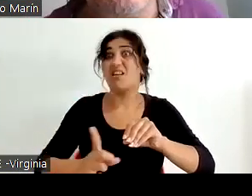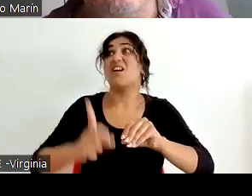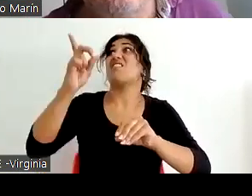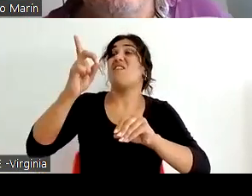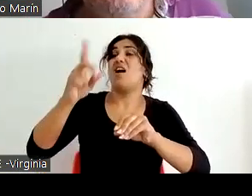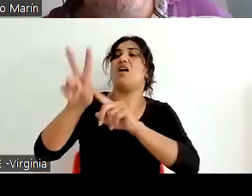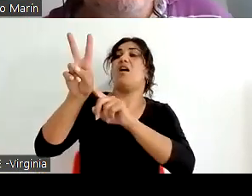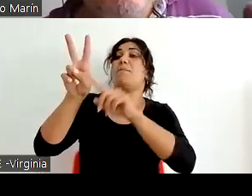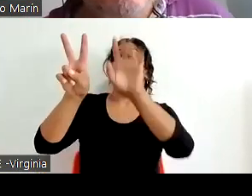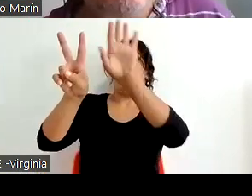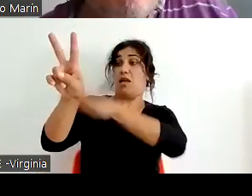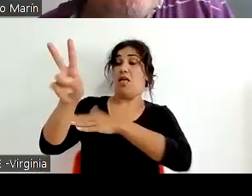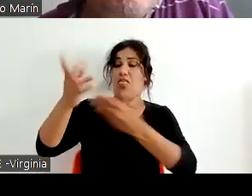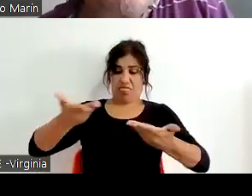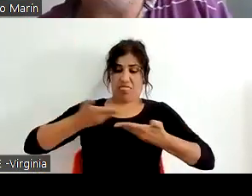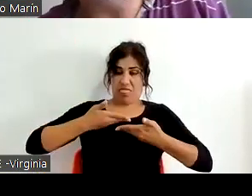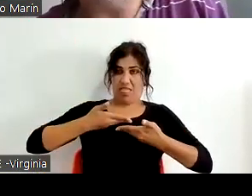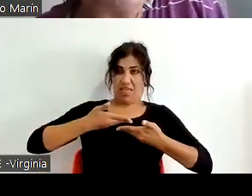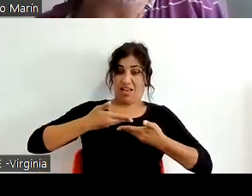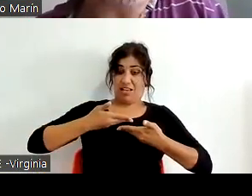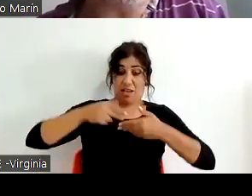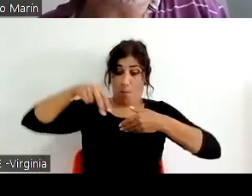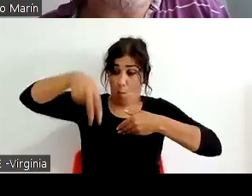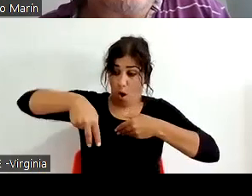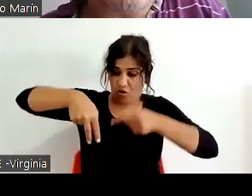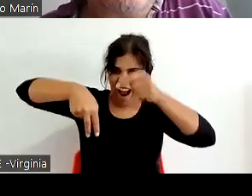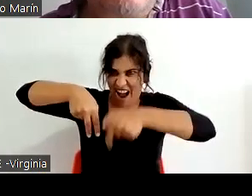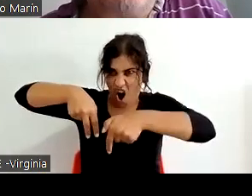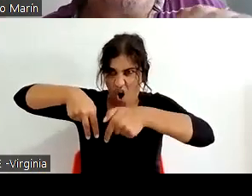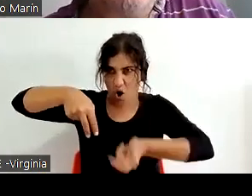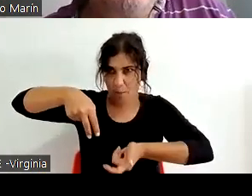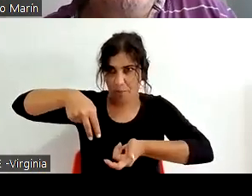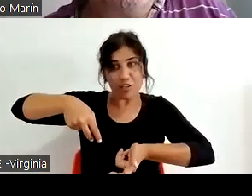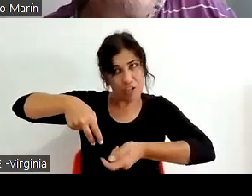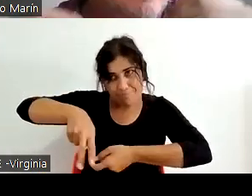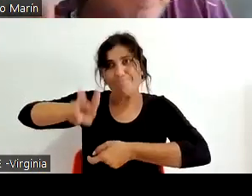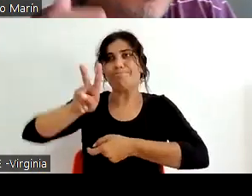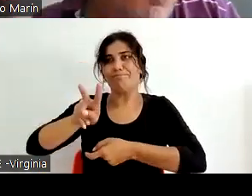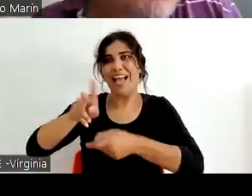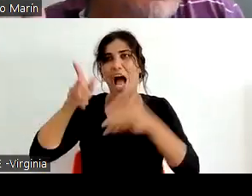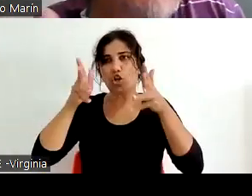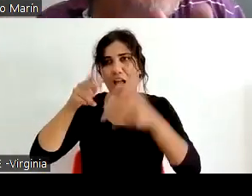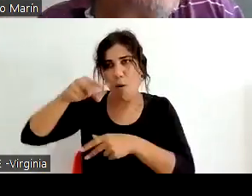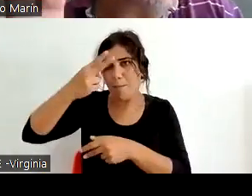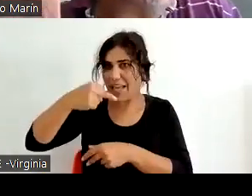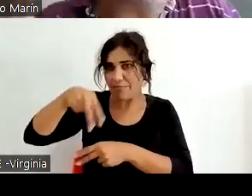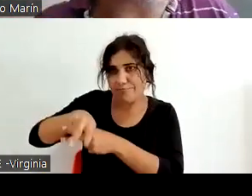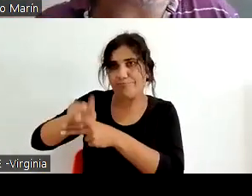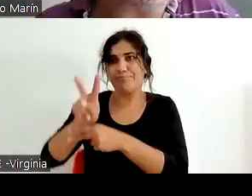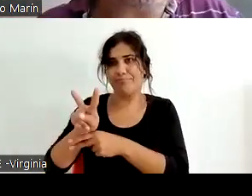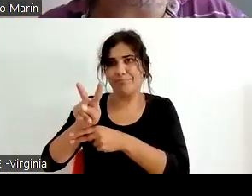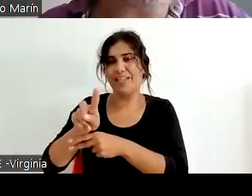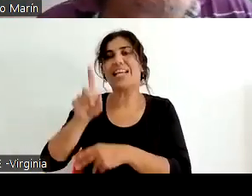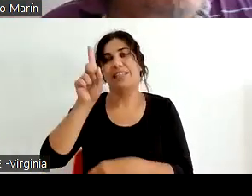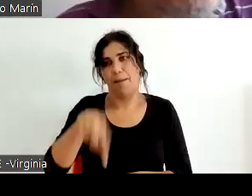circulación general. Si vamos a tener que estar en reposo, interesa sobre todo piernas en alto. Y además, en muchas ocasiones, sobre todo cuando hemos de